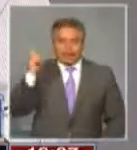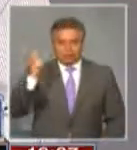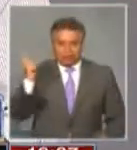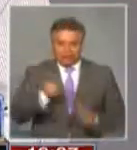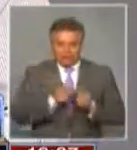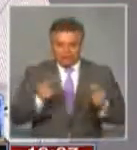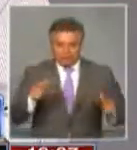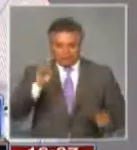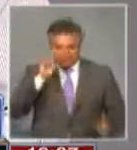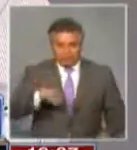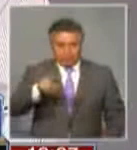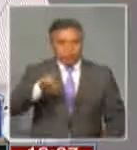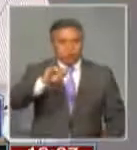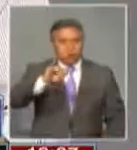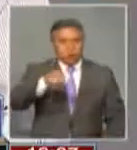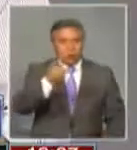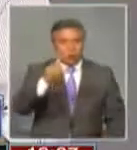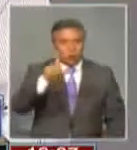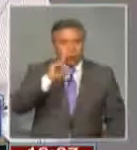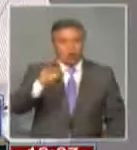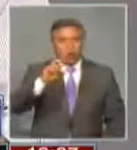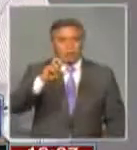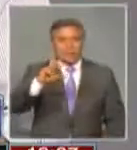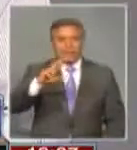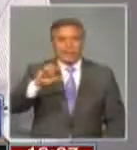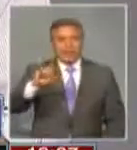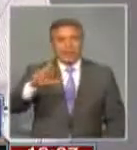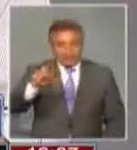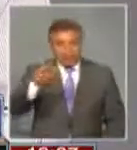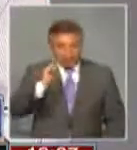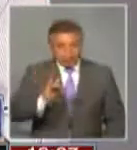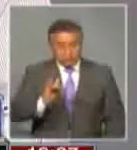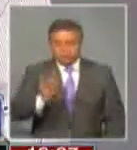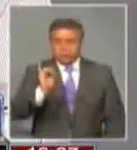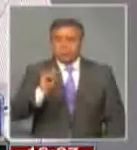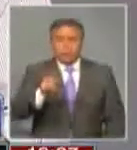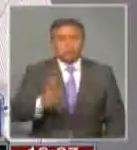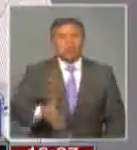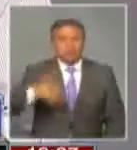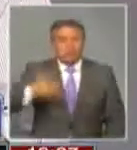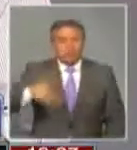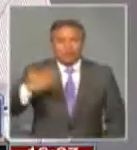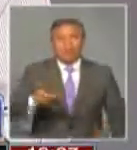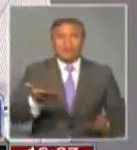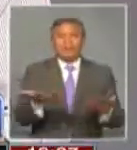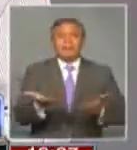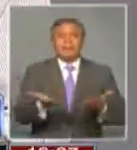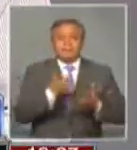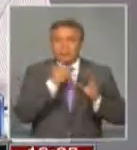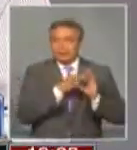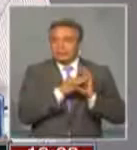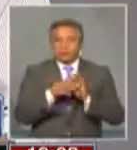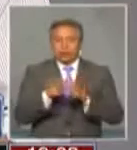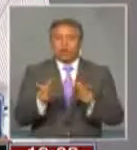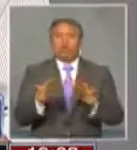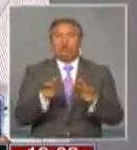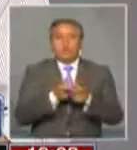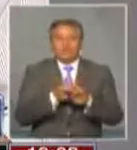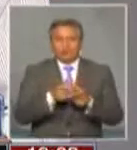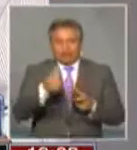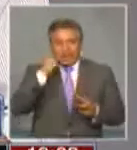y sería muy importante... Julio Pereira en ese entonces. Sería muy importante saber qué pasó ayer en la comisión, en esta